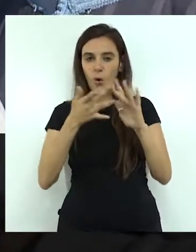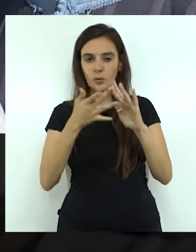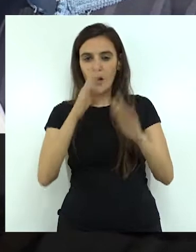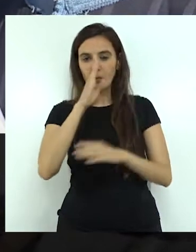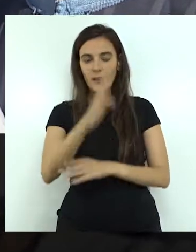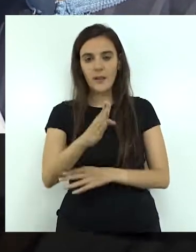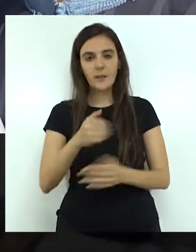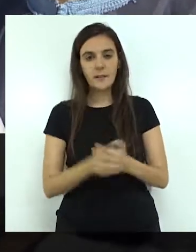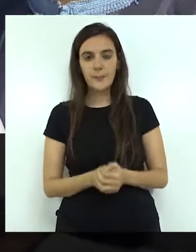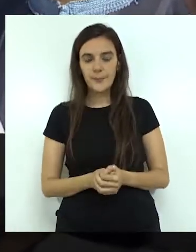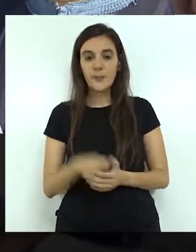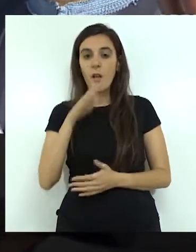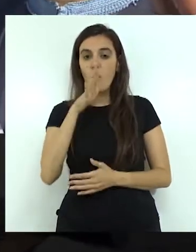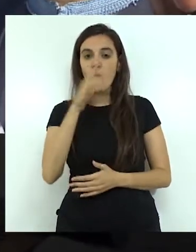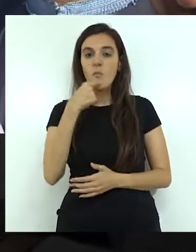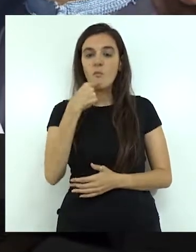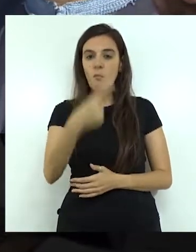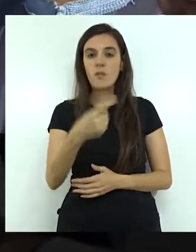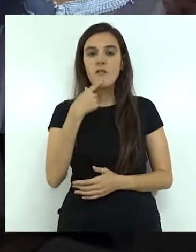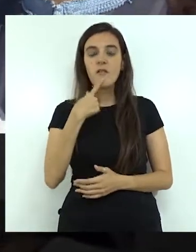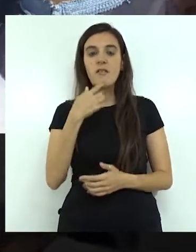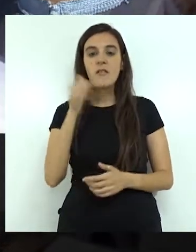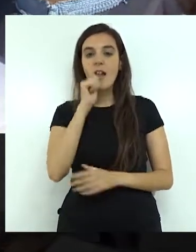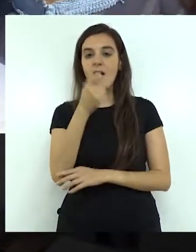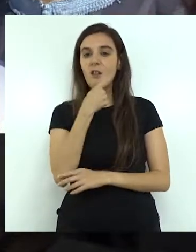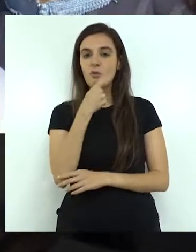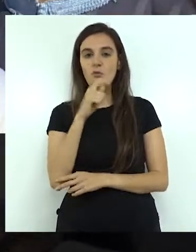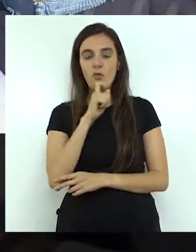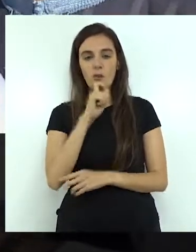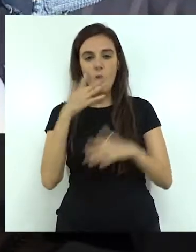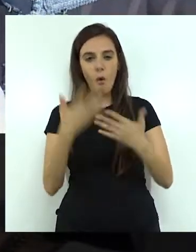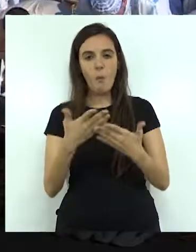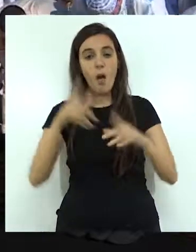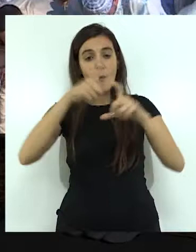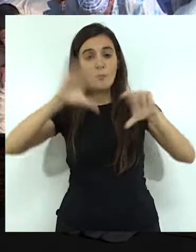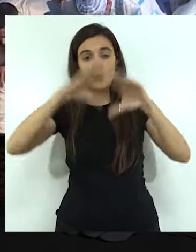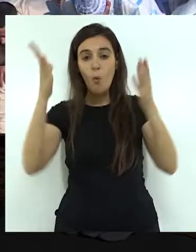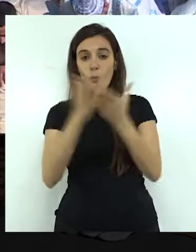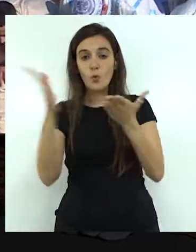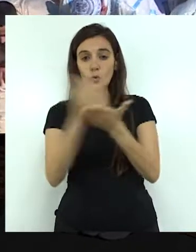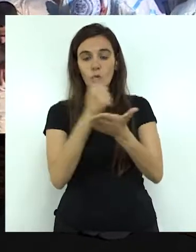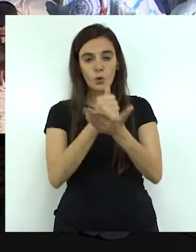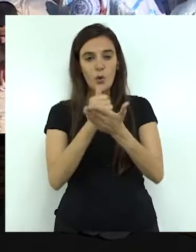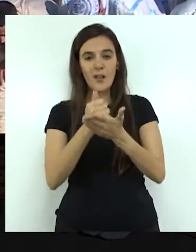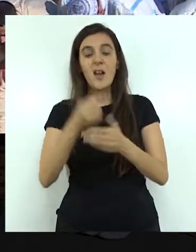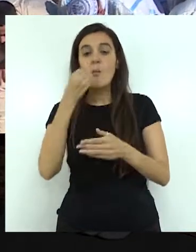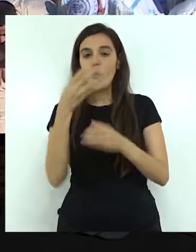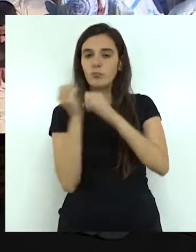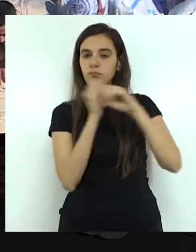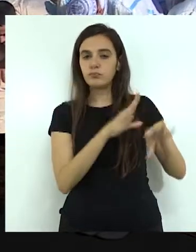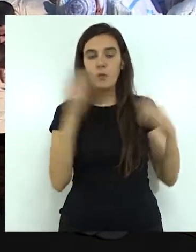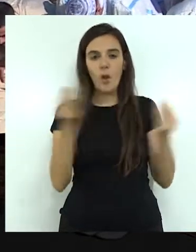porque dicen contempla el ayuno como el mes en el que todo el mundo renuncia algo bueno por algo mejor